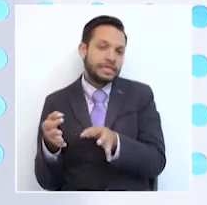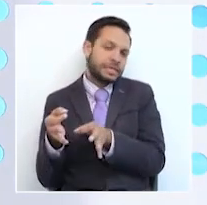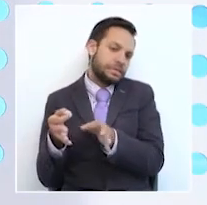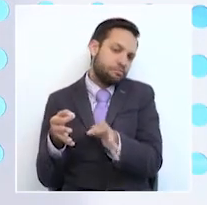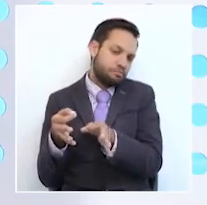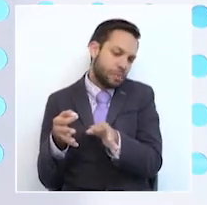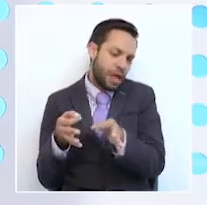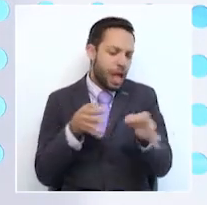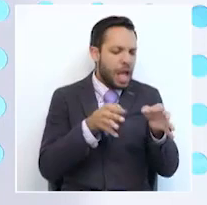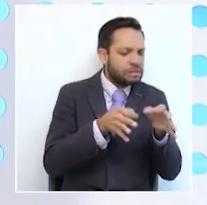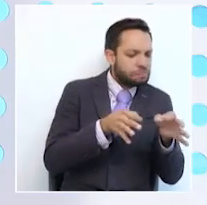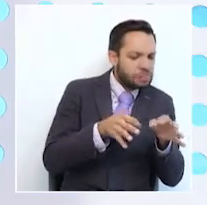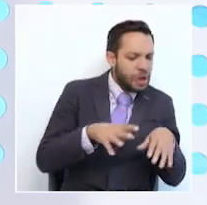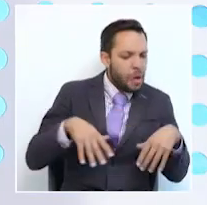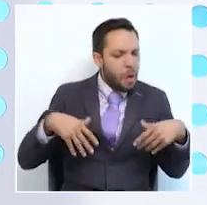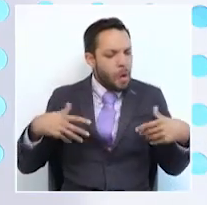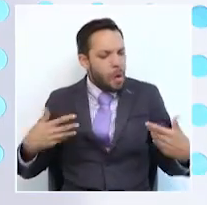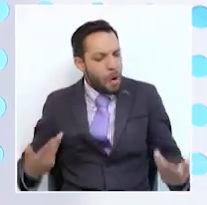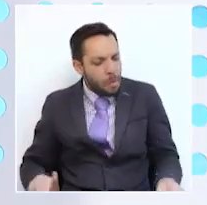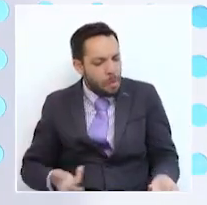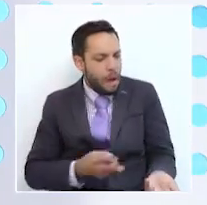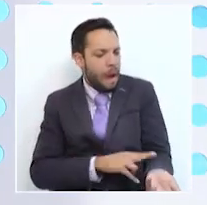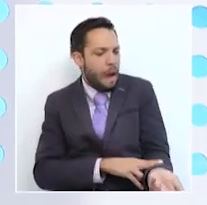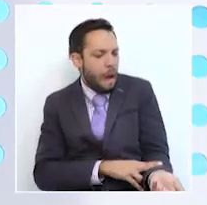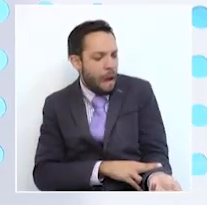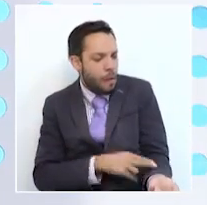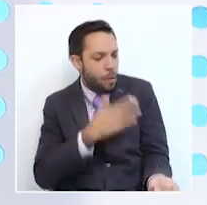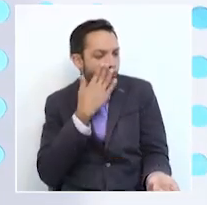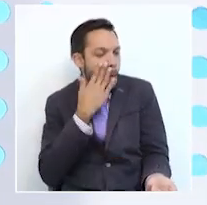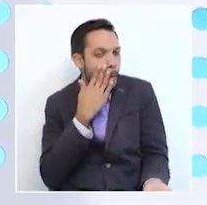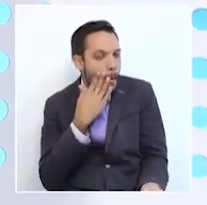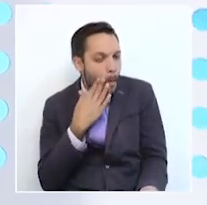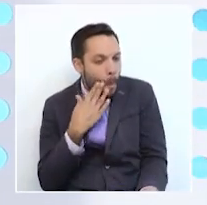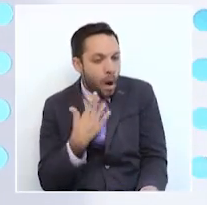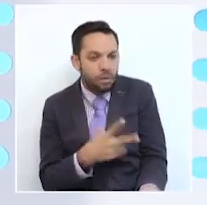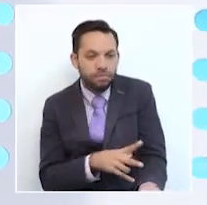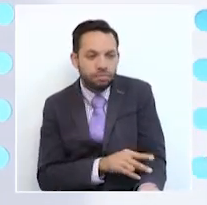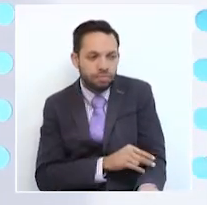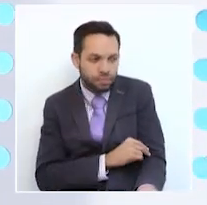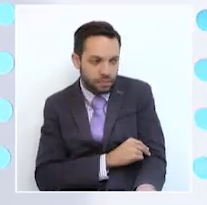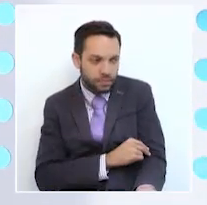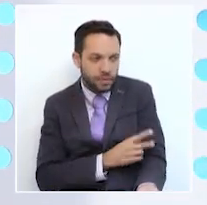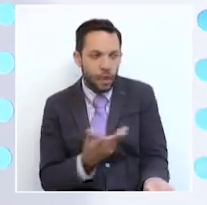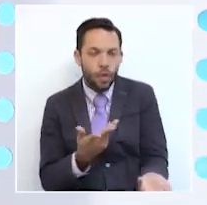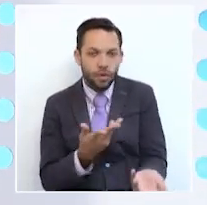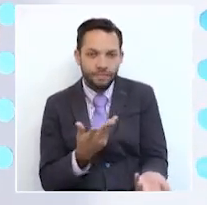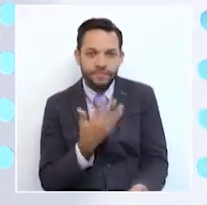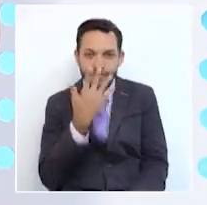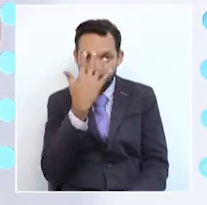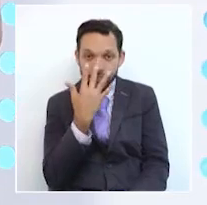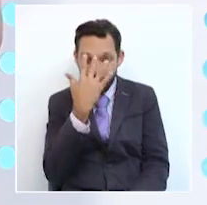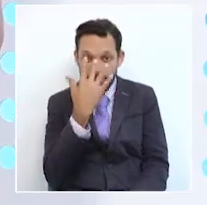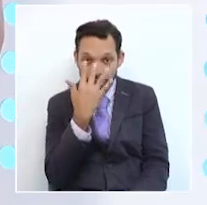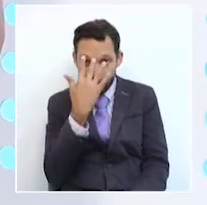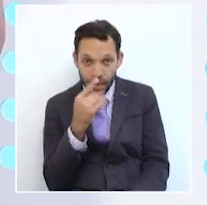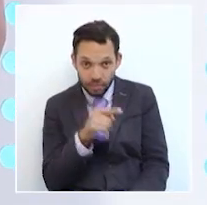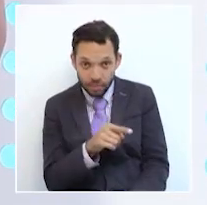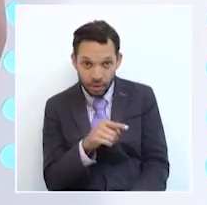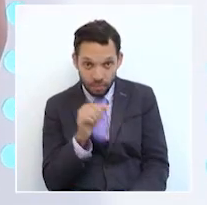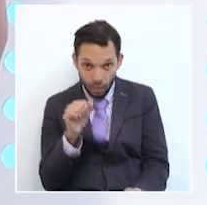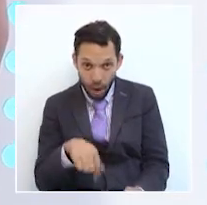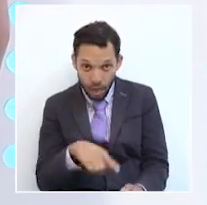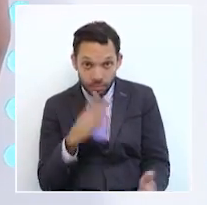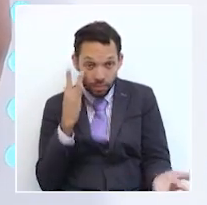unos batidos que mejoran mucho la parte de la anemia hay uno por ejemplo este programa está en facebook en tenis en en